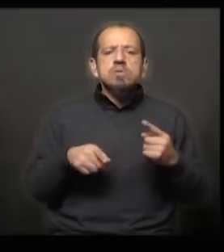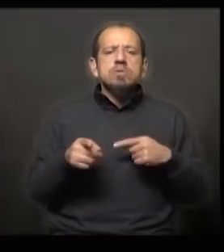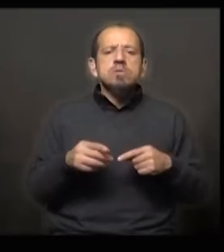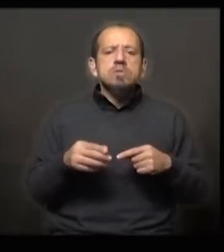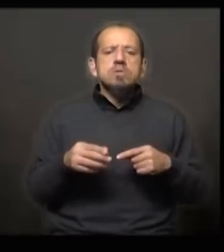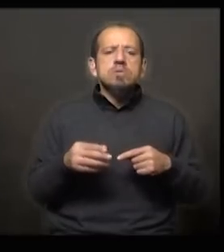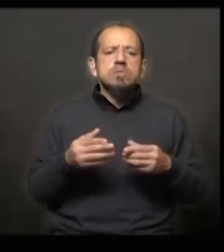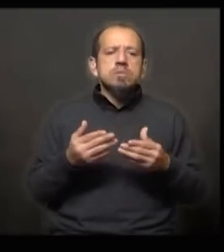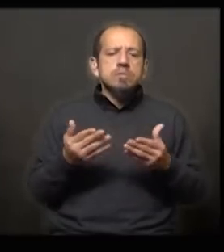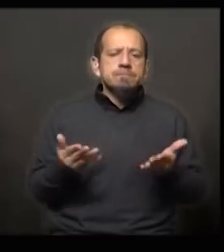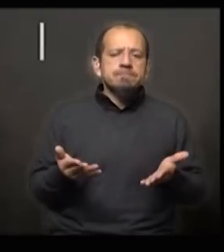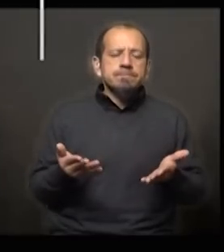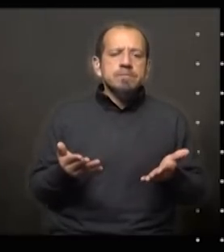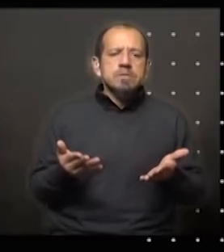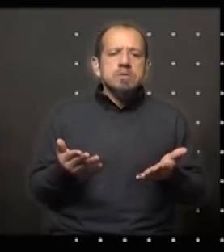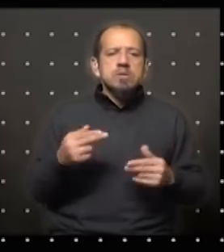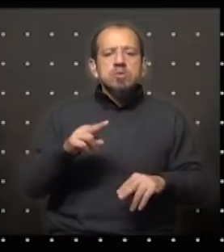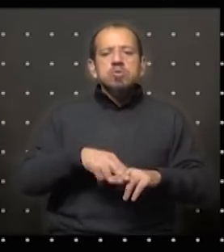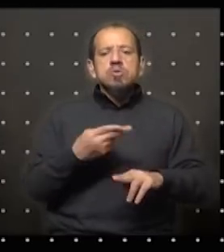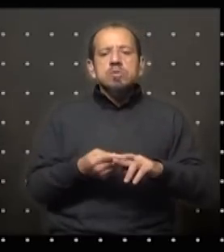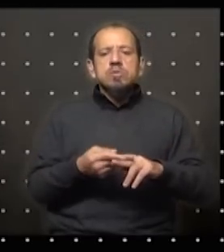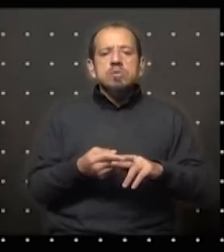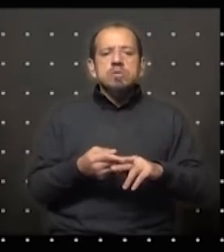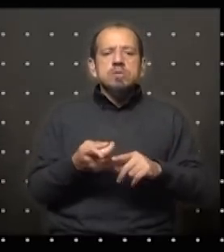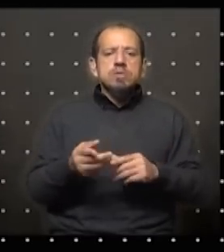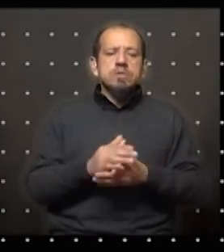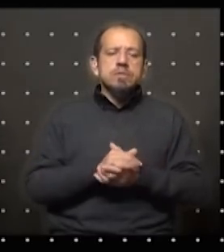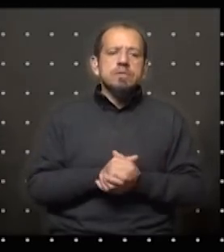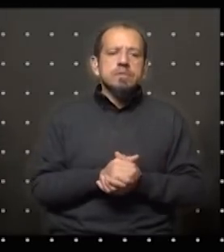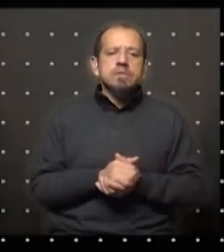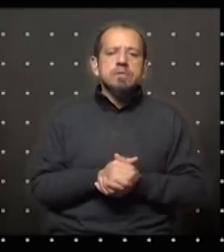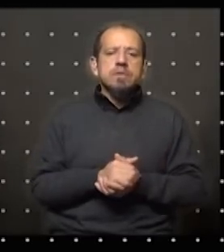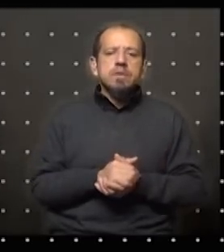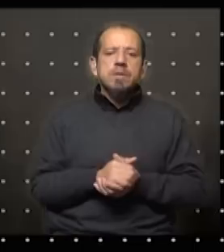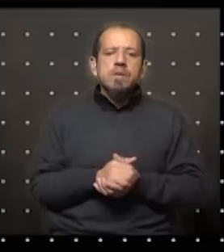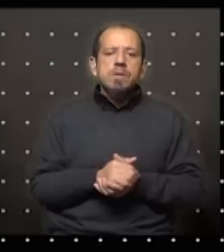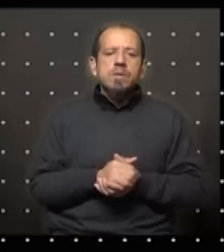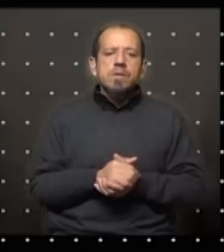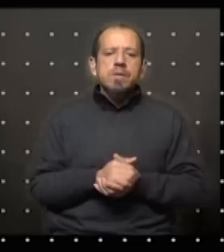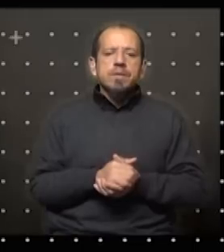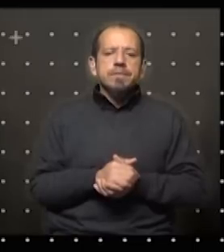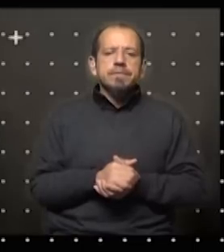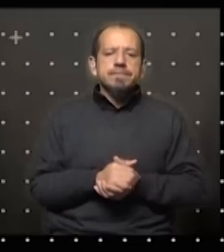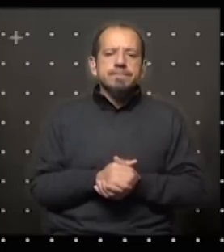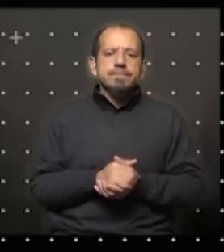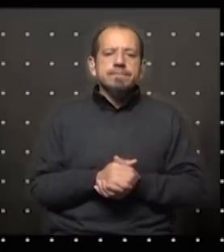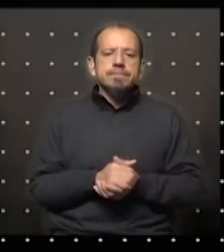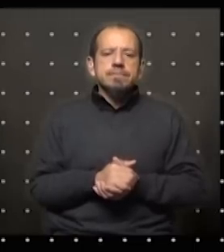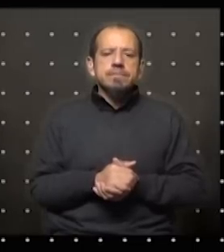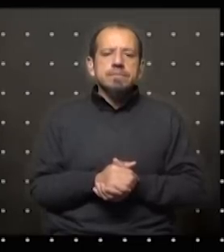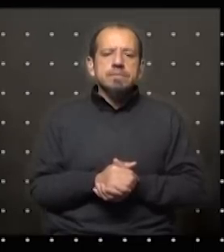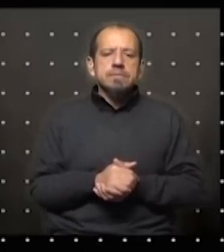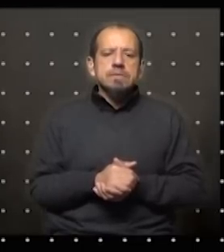en qué circunstancia se da este nuevo episodio que desata todo esto bueno a ver